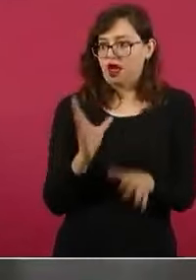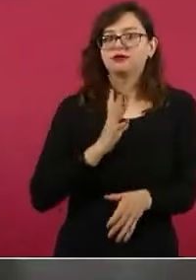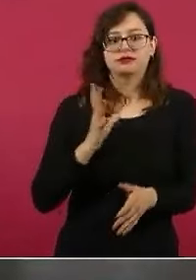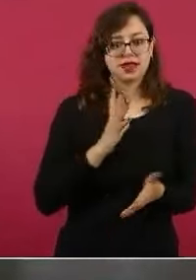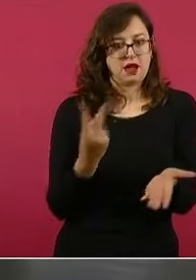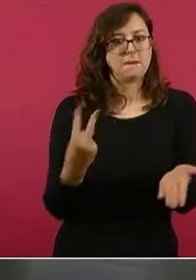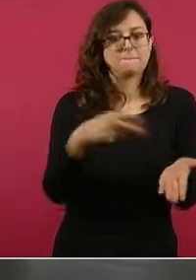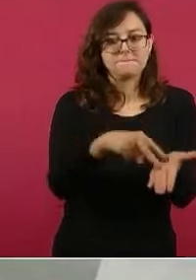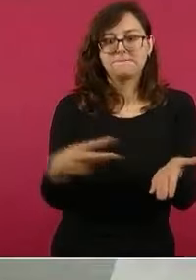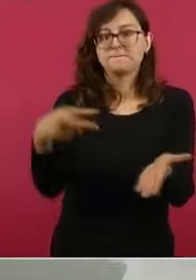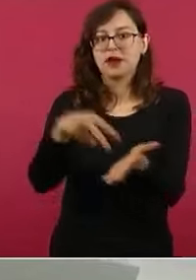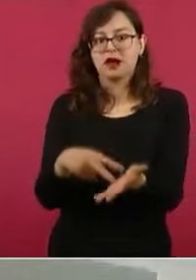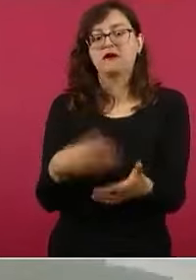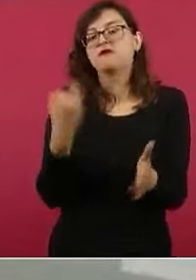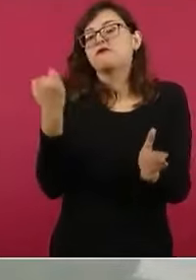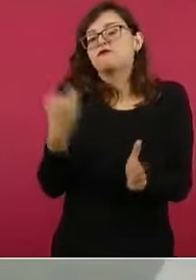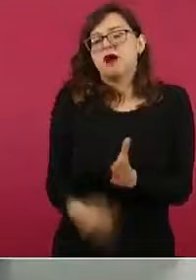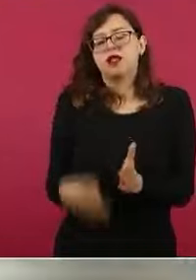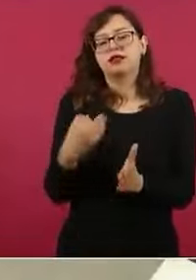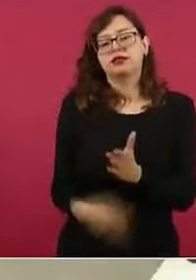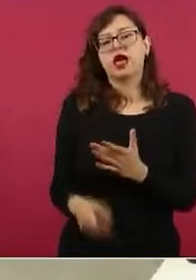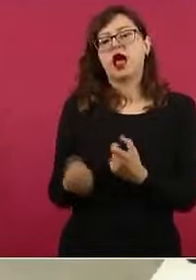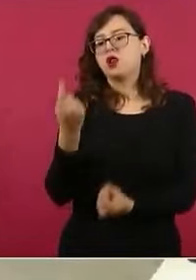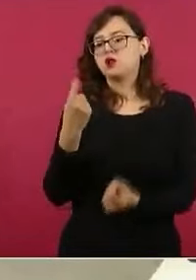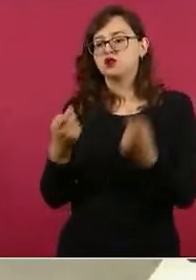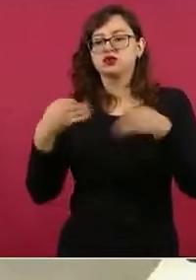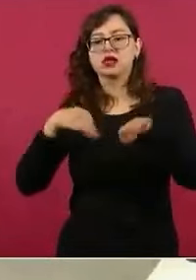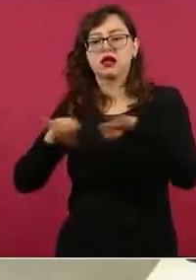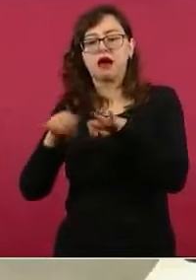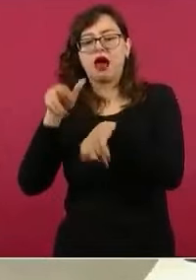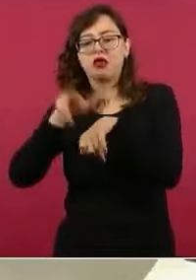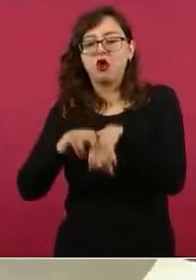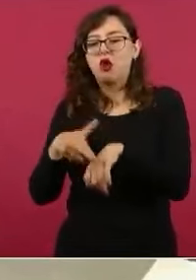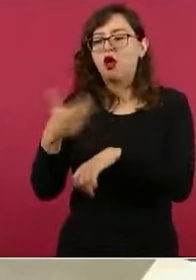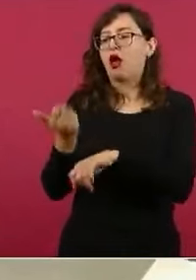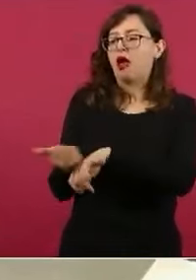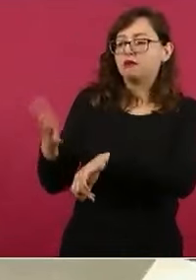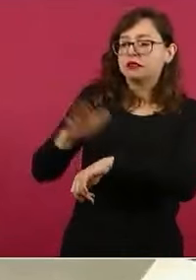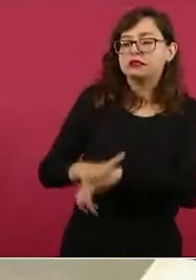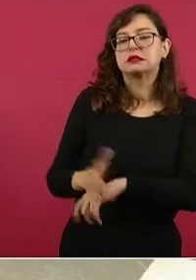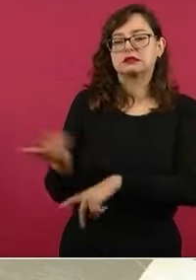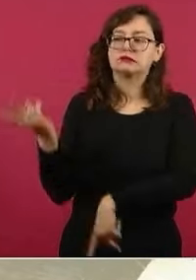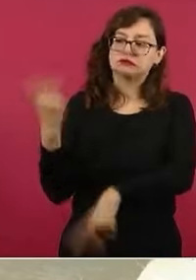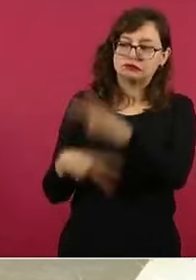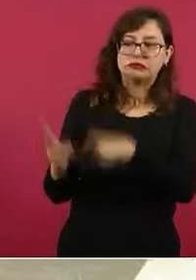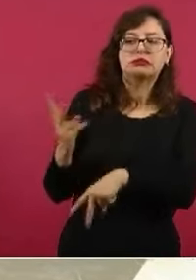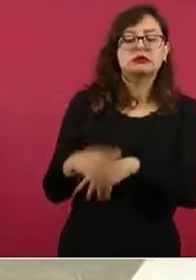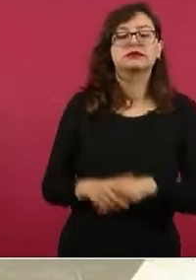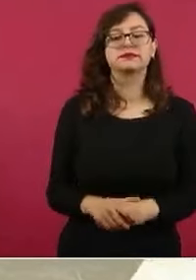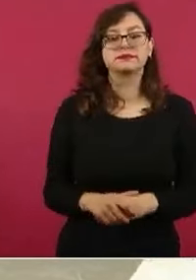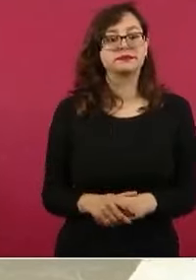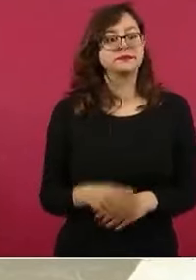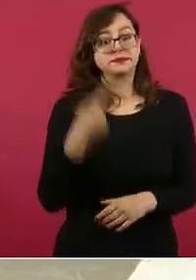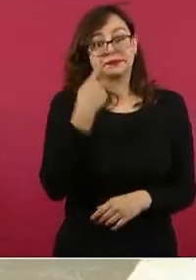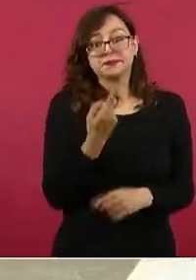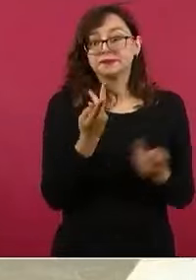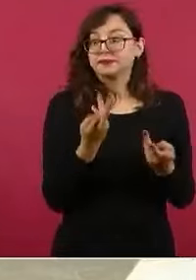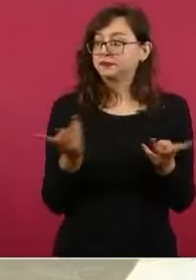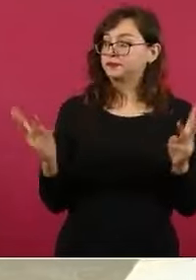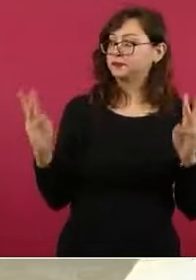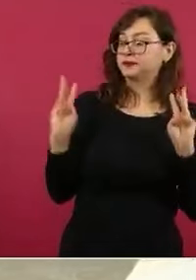integrar operadores y personal administrativo. Bueno, estamos con todos los jefes de la planta, de cada una de